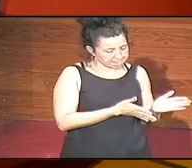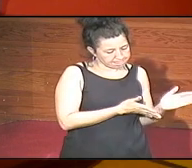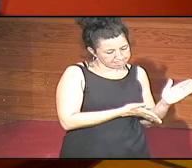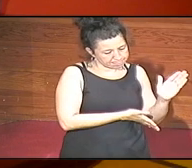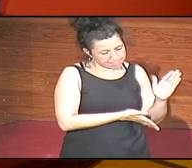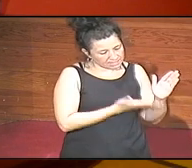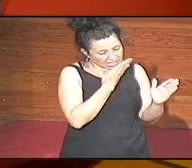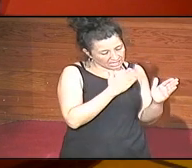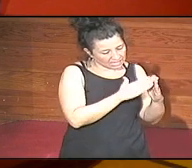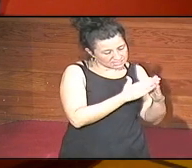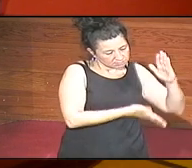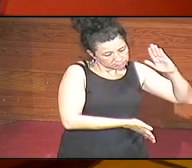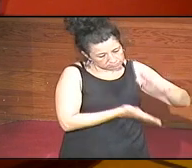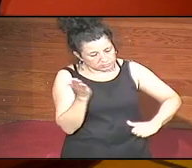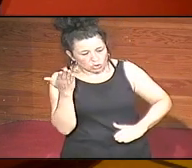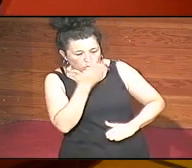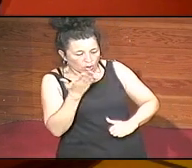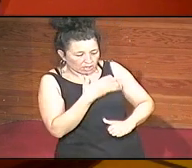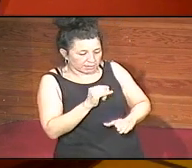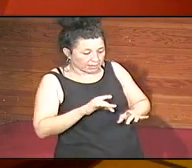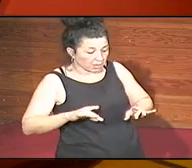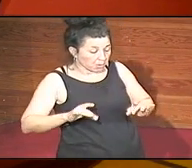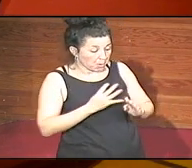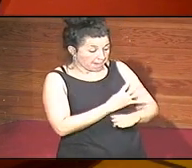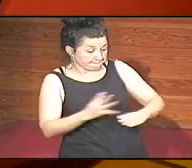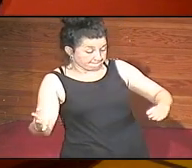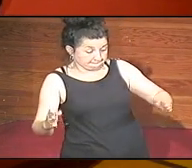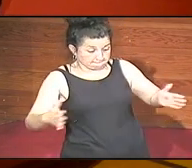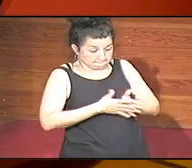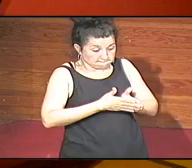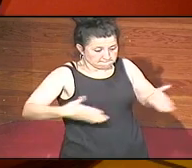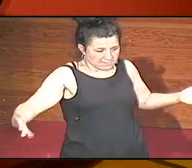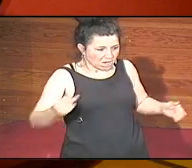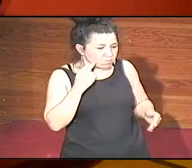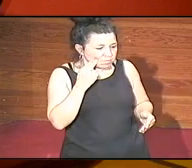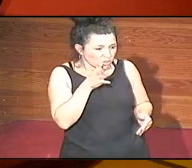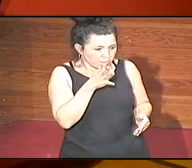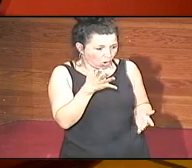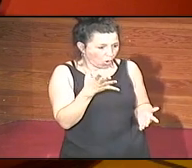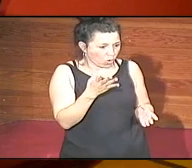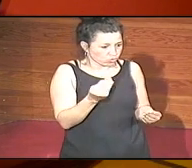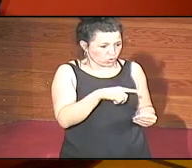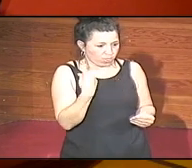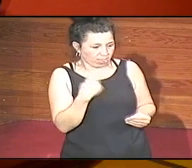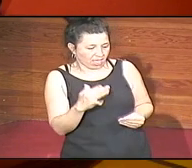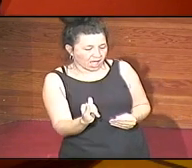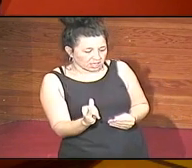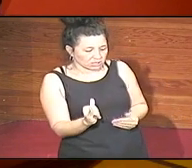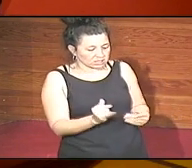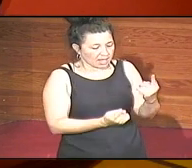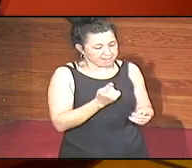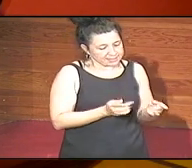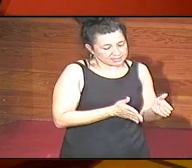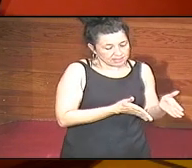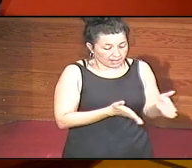atravesar un descampado y como le daba miedo porque había mucha criminalidad cambiaba de camino para de vez en cuando y